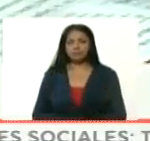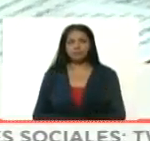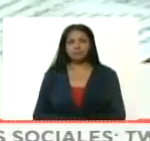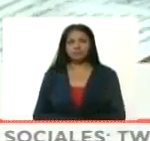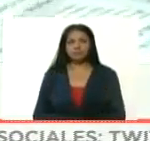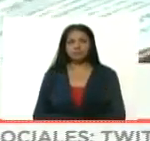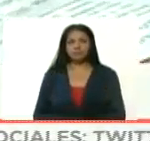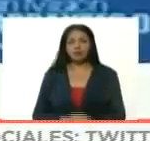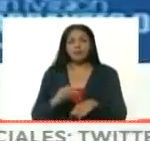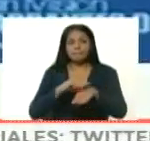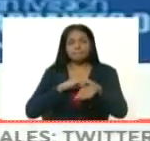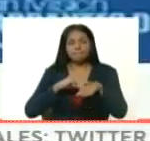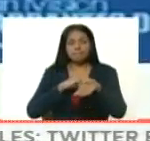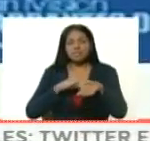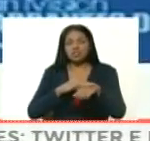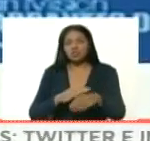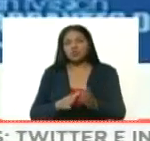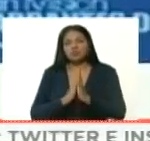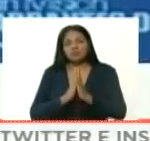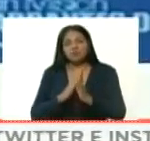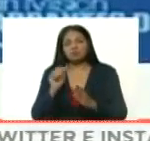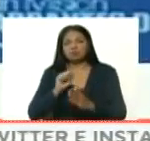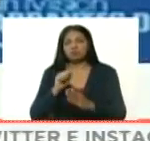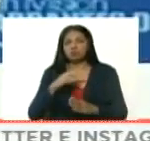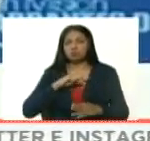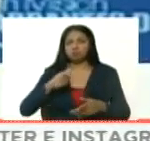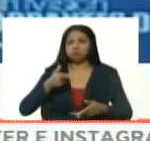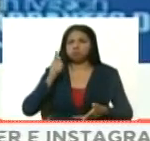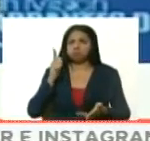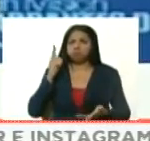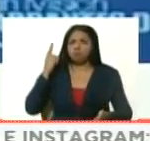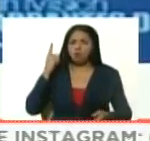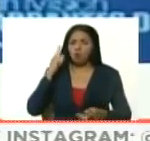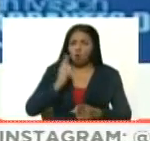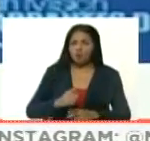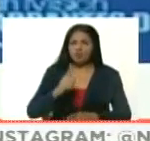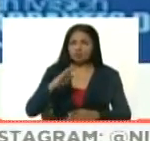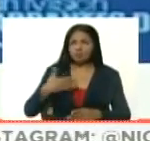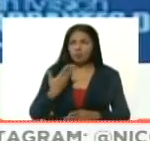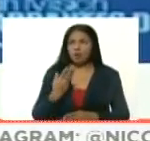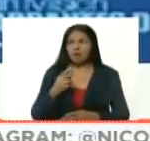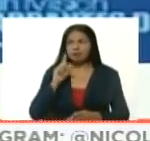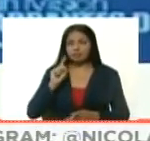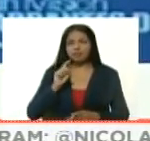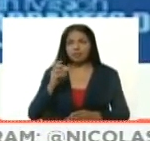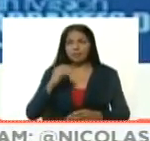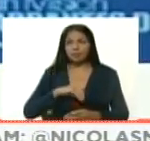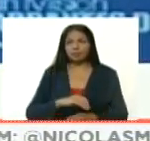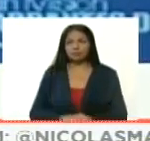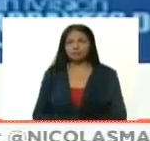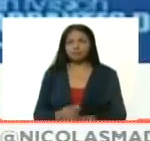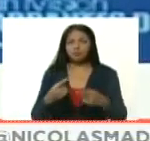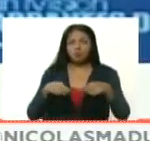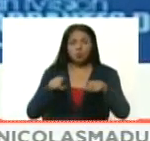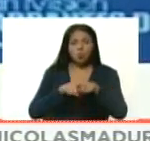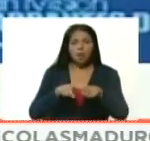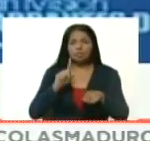Ministro Reverol. Compañero, me da orden cumplida estos recursos necesarios.